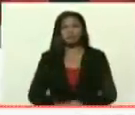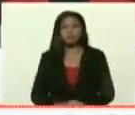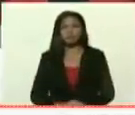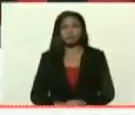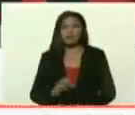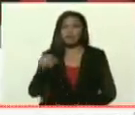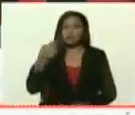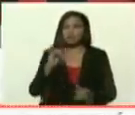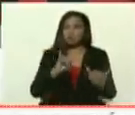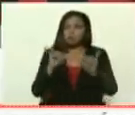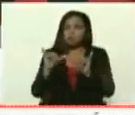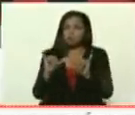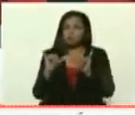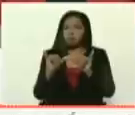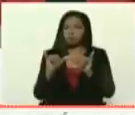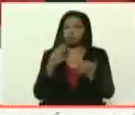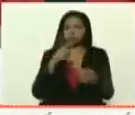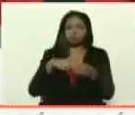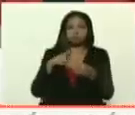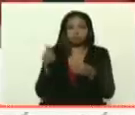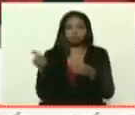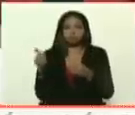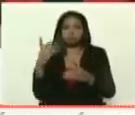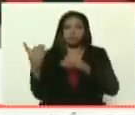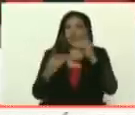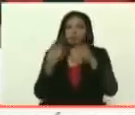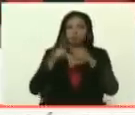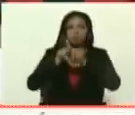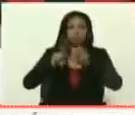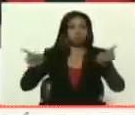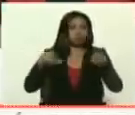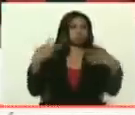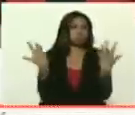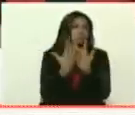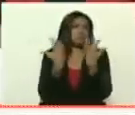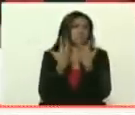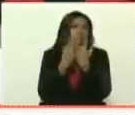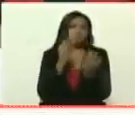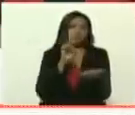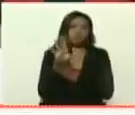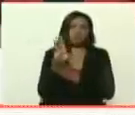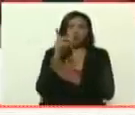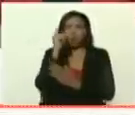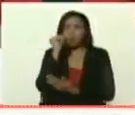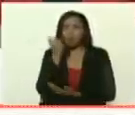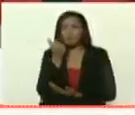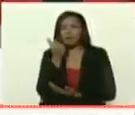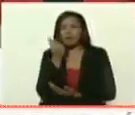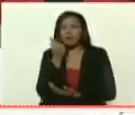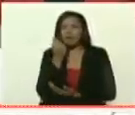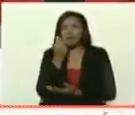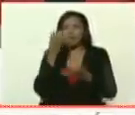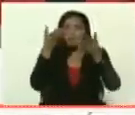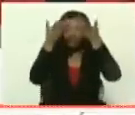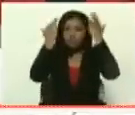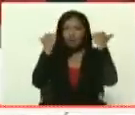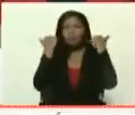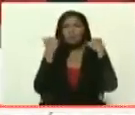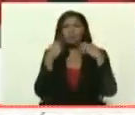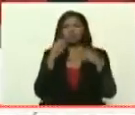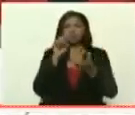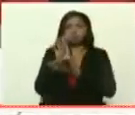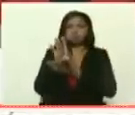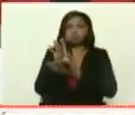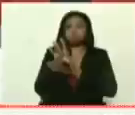Luego ellos lamentablemente se retiraron del diálogo y se dividieron y pelearon y expulsaron a Ramón Guillermo Aveledo, que era el secretario de la MUD en su